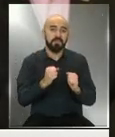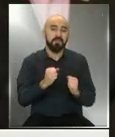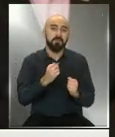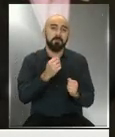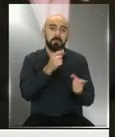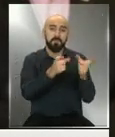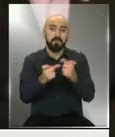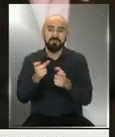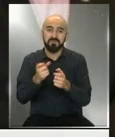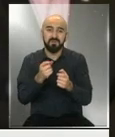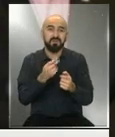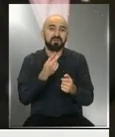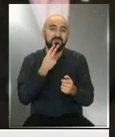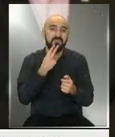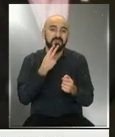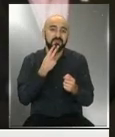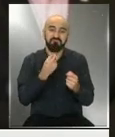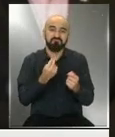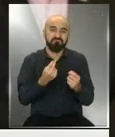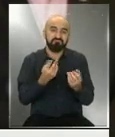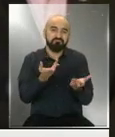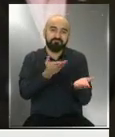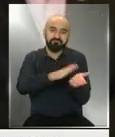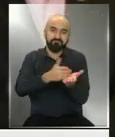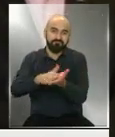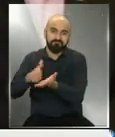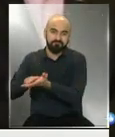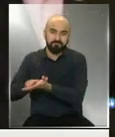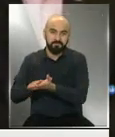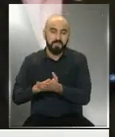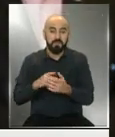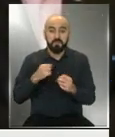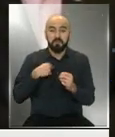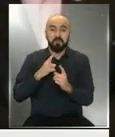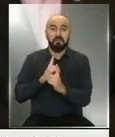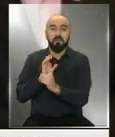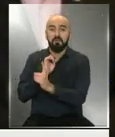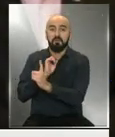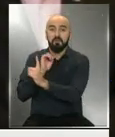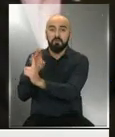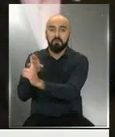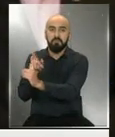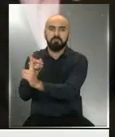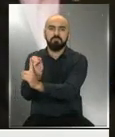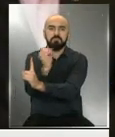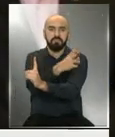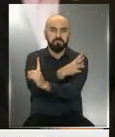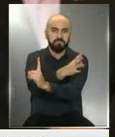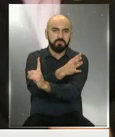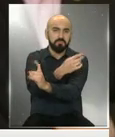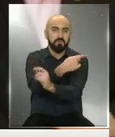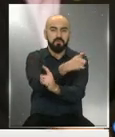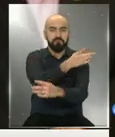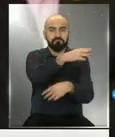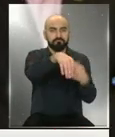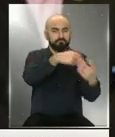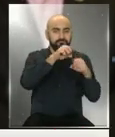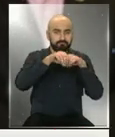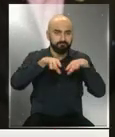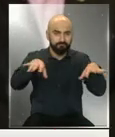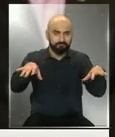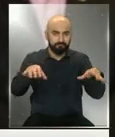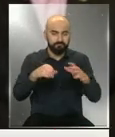personas. Si uno no cumple las medidas y las recomendaciones, puede contagiar a terceros, puede enfermar a mucha gente y puede